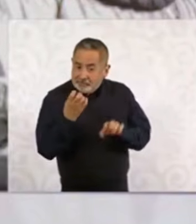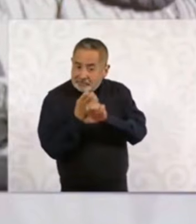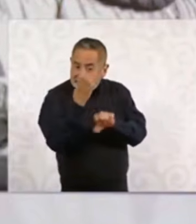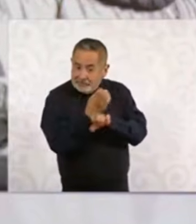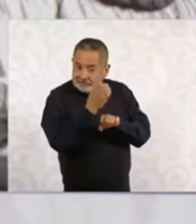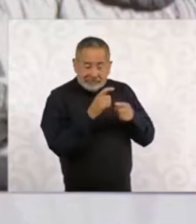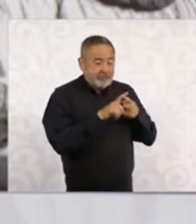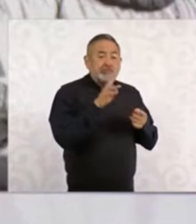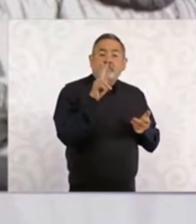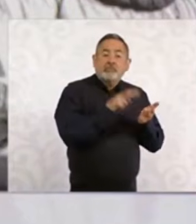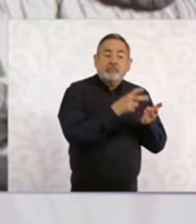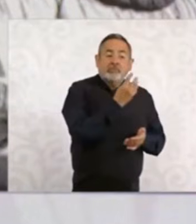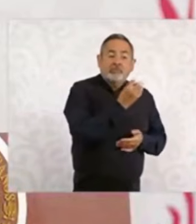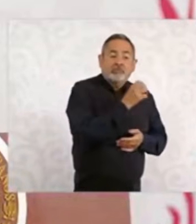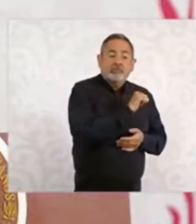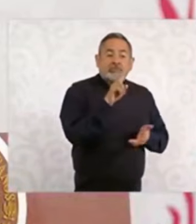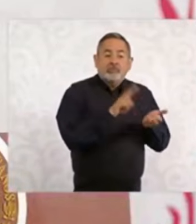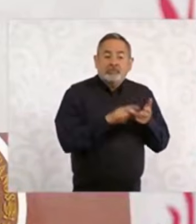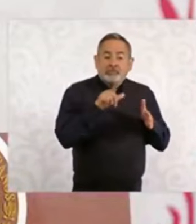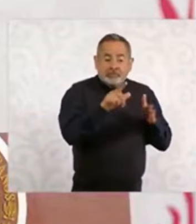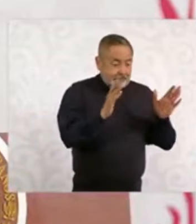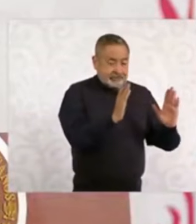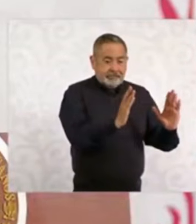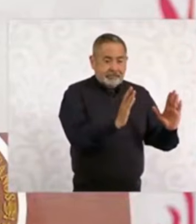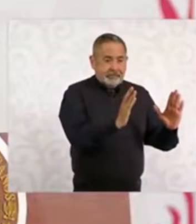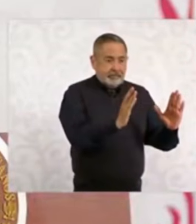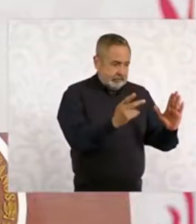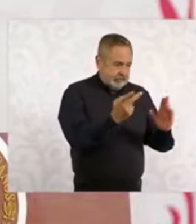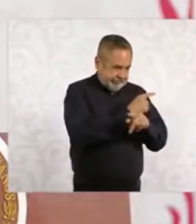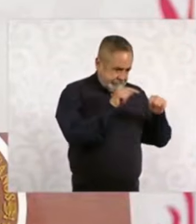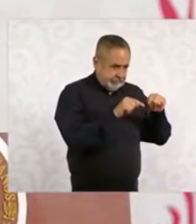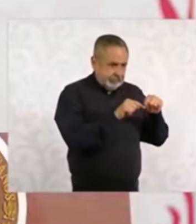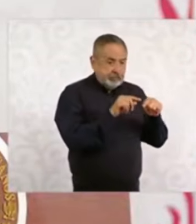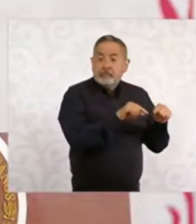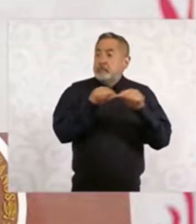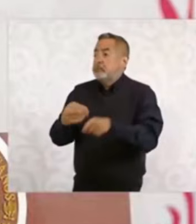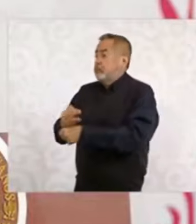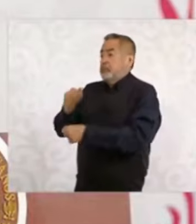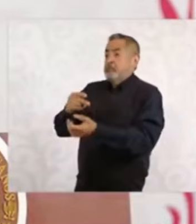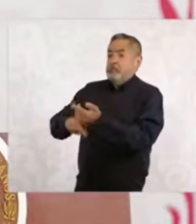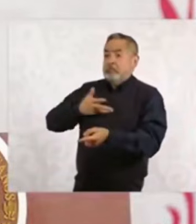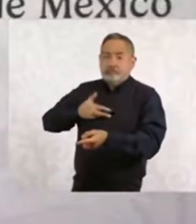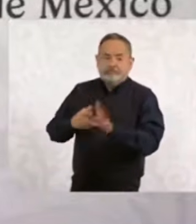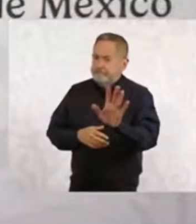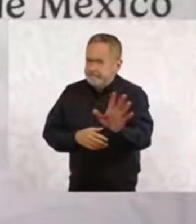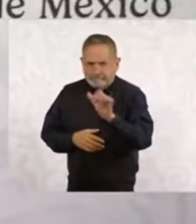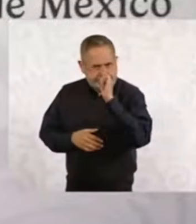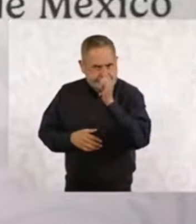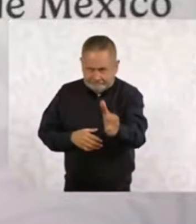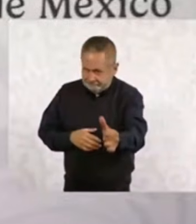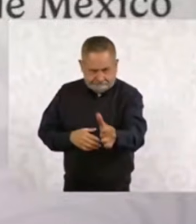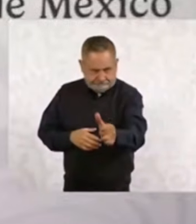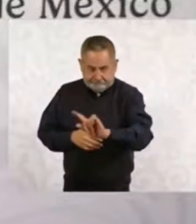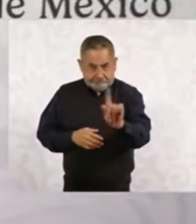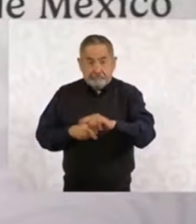al 2017, cuando gobernaba el PRI y el PAN. Son unos cínicos estos señores de la oposición porque hoy traen